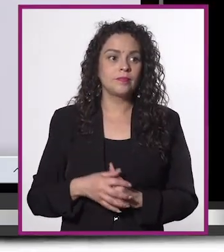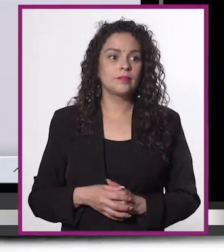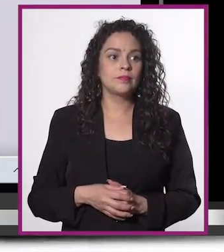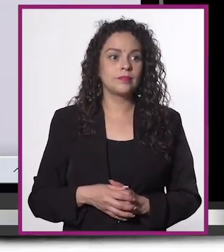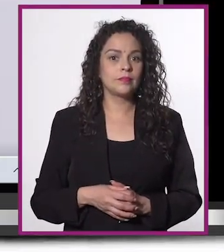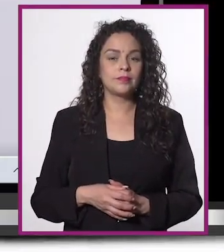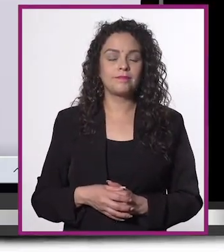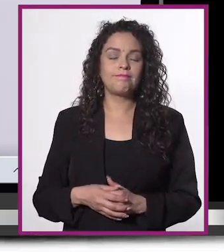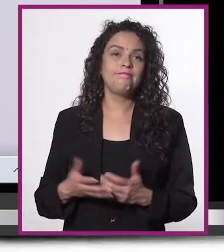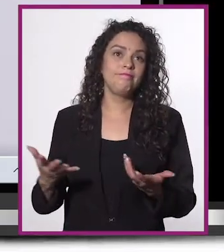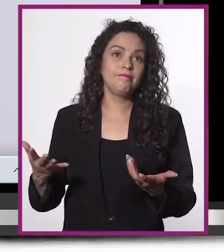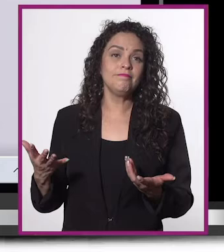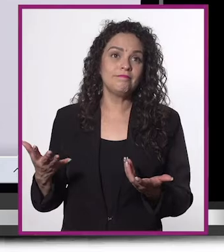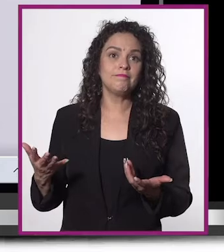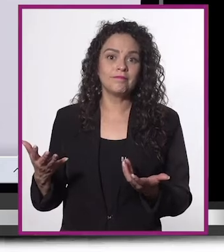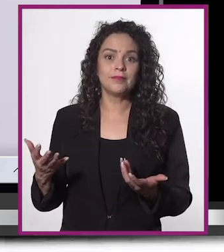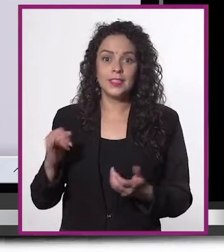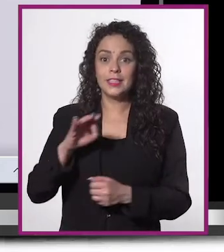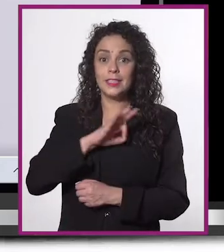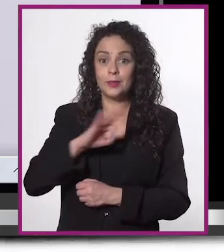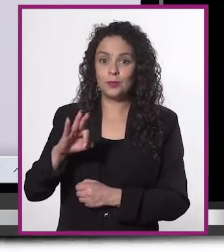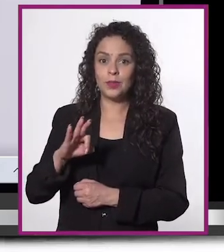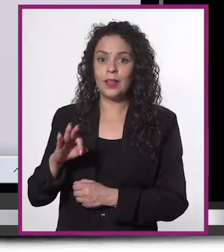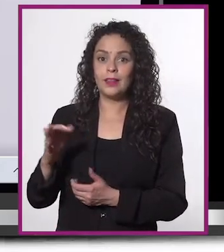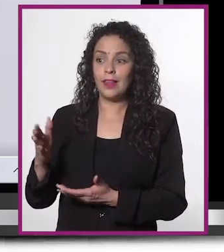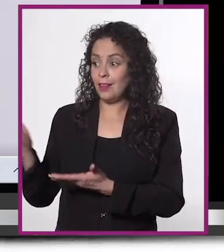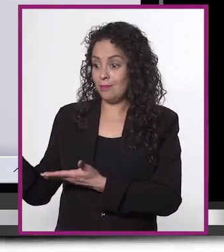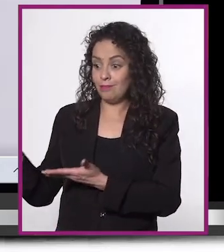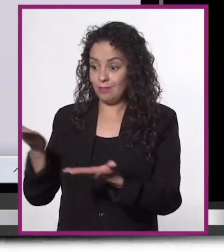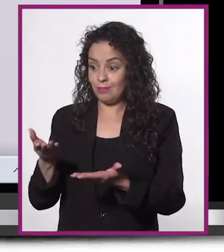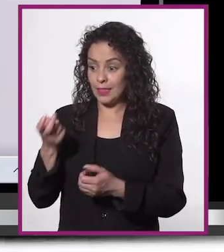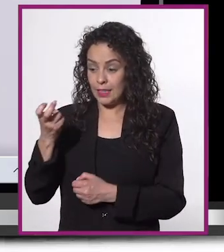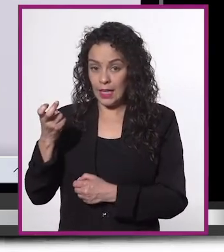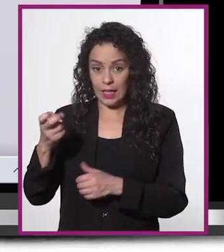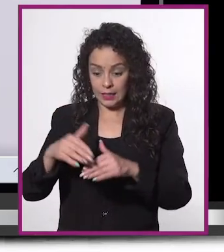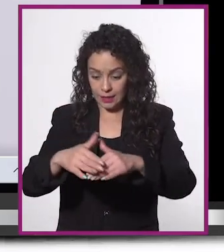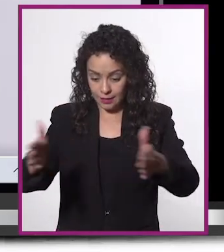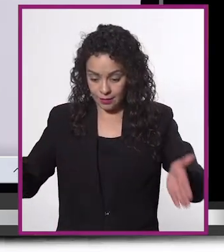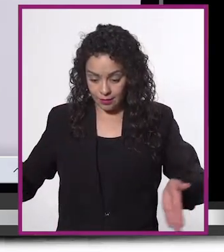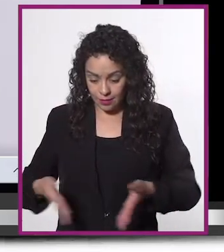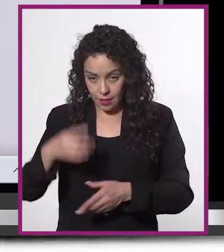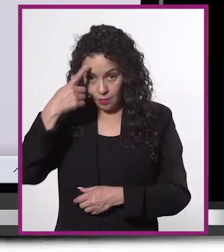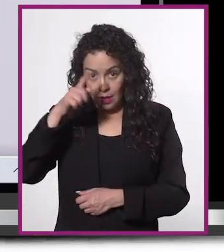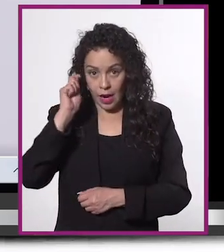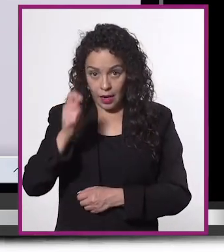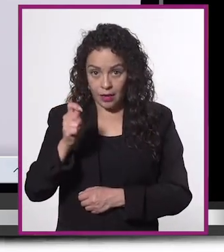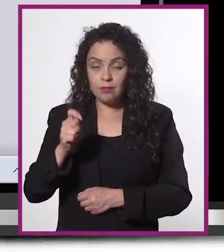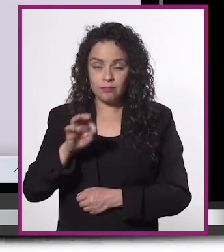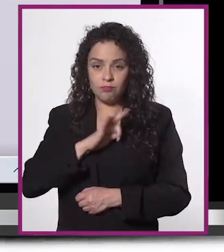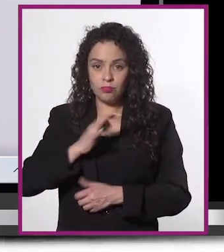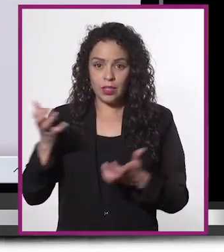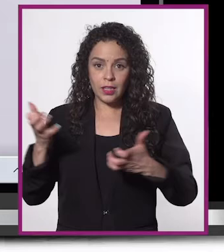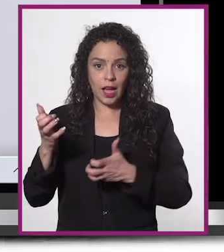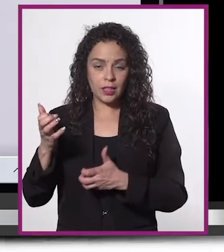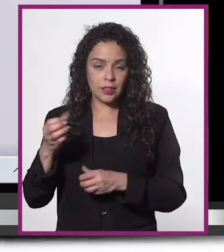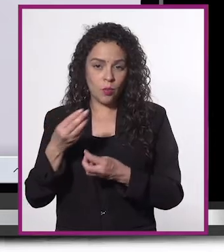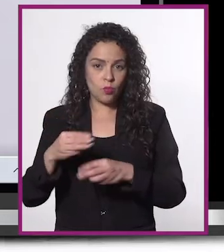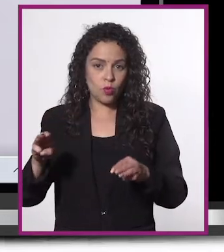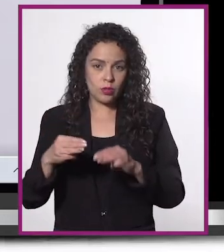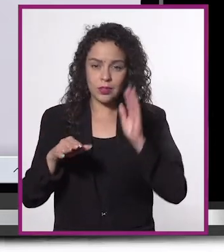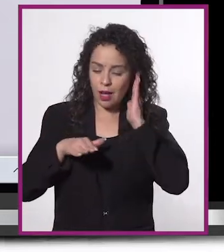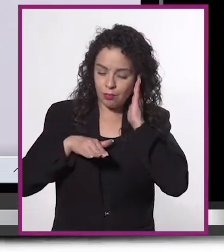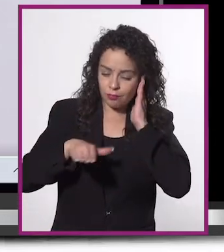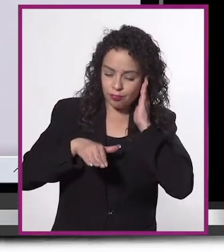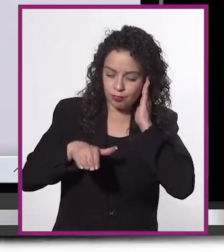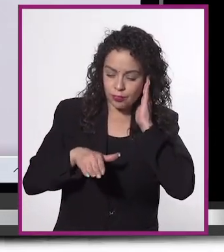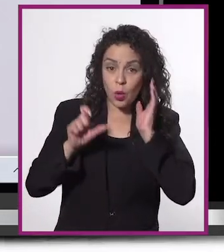chance de tener estas máquinas, aparatos para mezclar. Al principio fue un juego